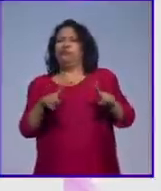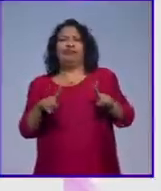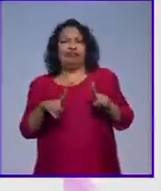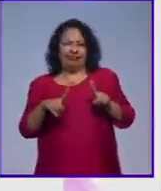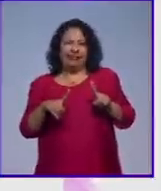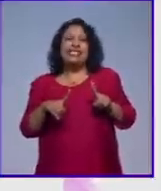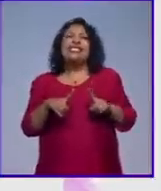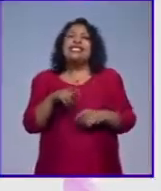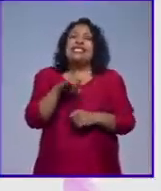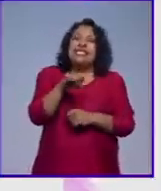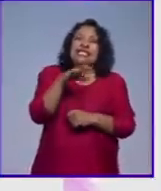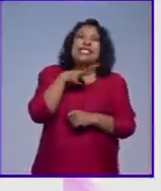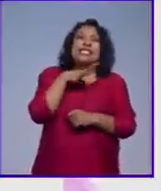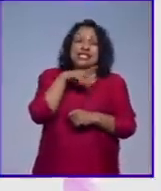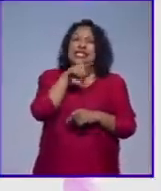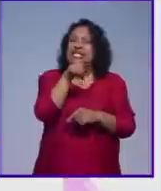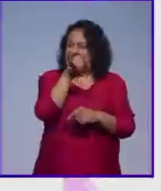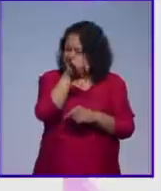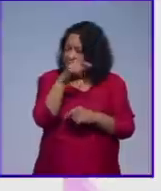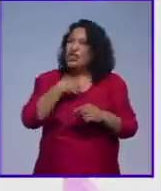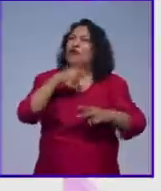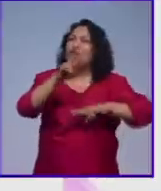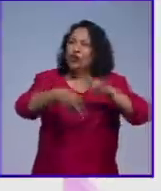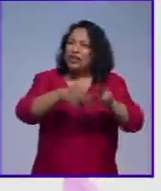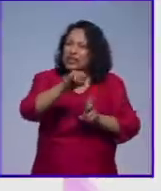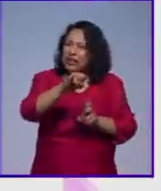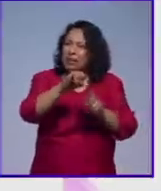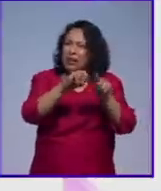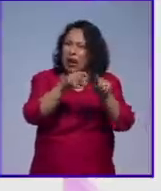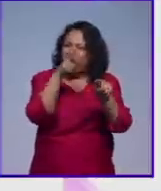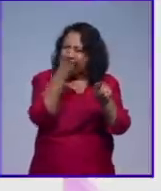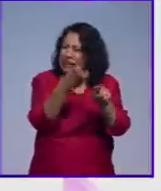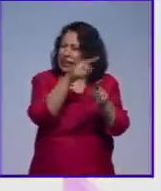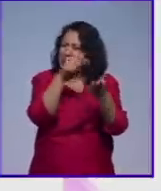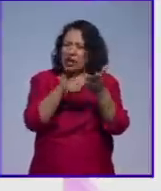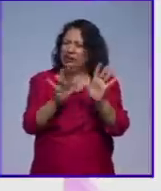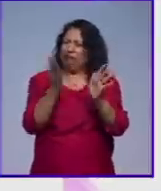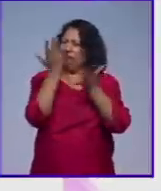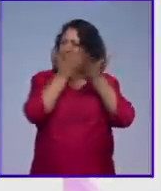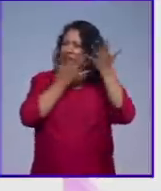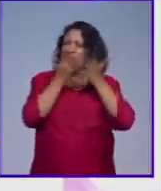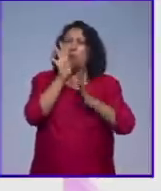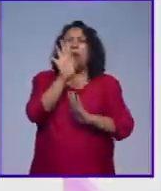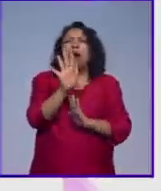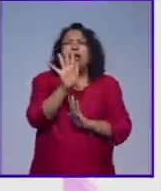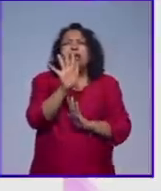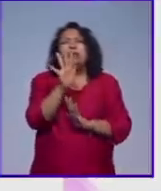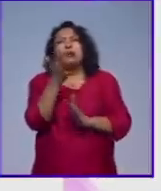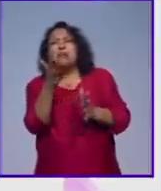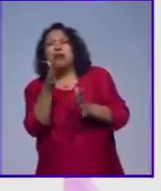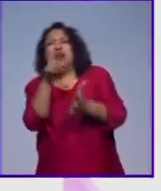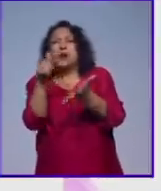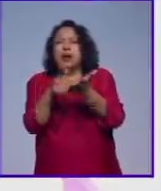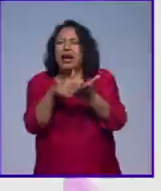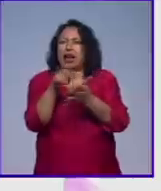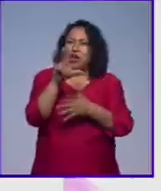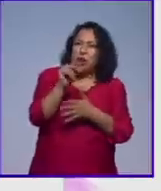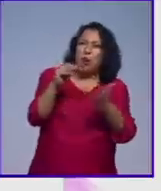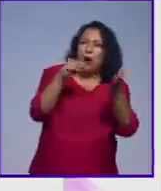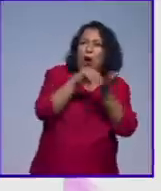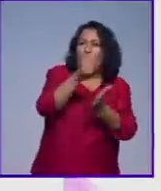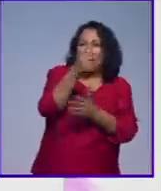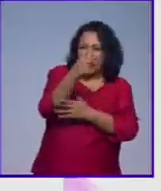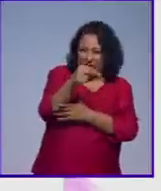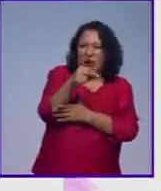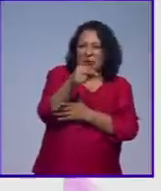Así, sí, sí es Eloy, sí, sí, yo estuve ahí, pero no es allí exactamente. Se parece a por allí, pero no, ¿verdad? Le pusiste otro